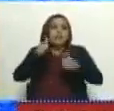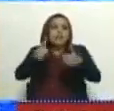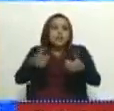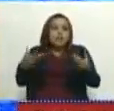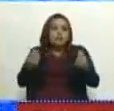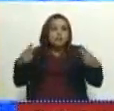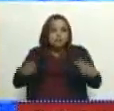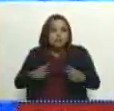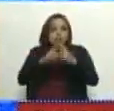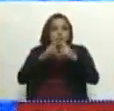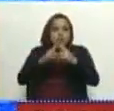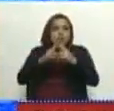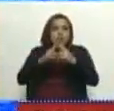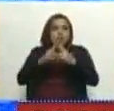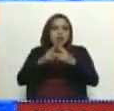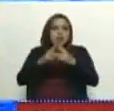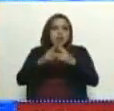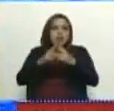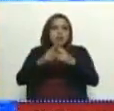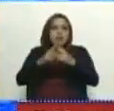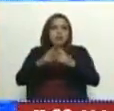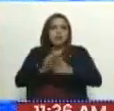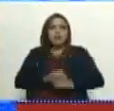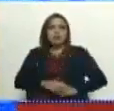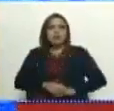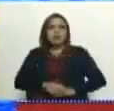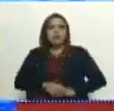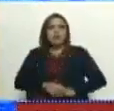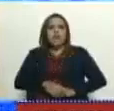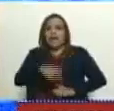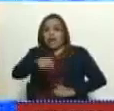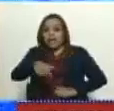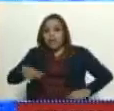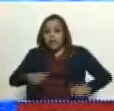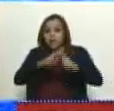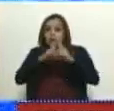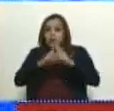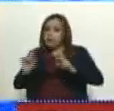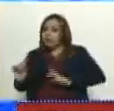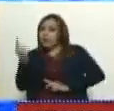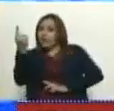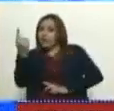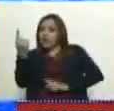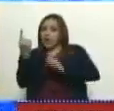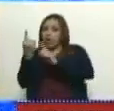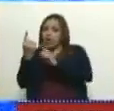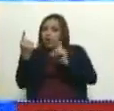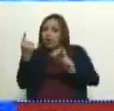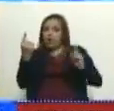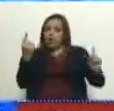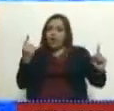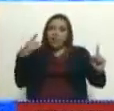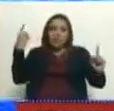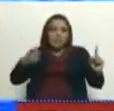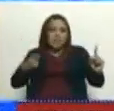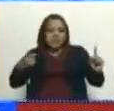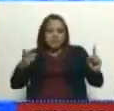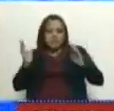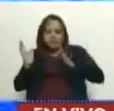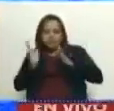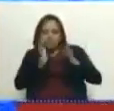pero este encuentro debe marcar la pauta para